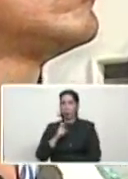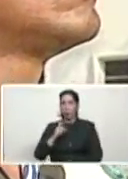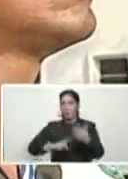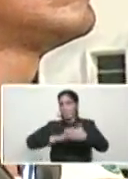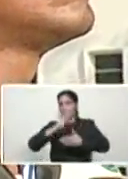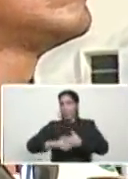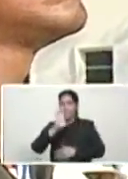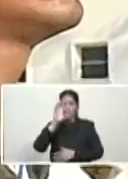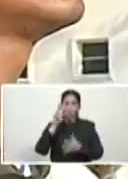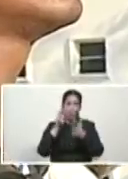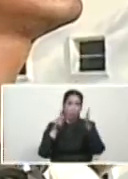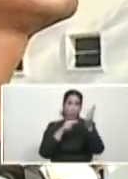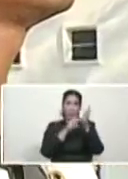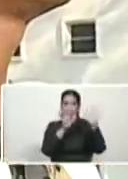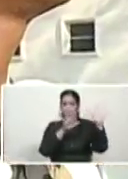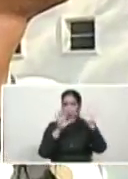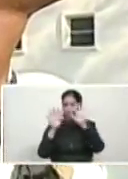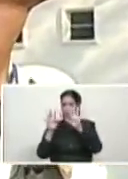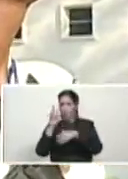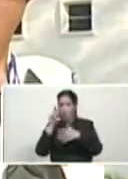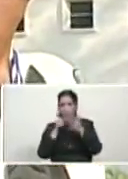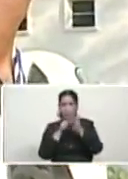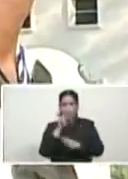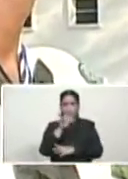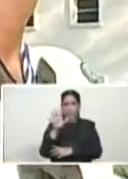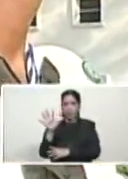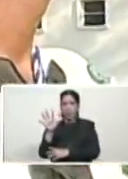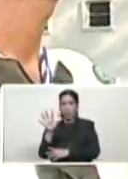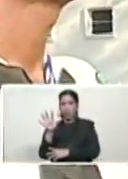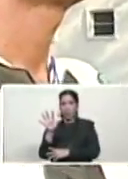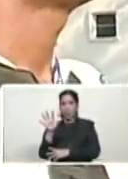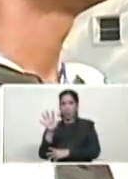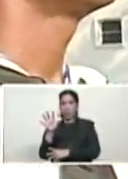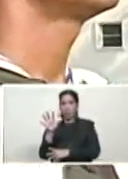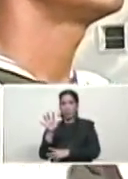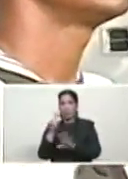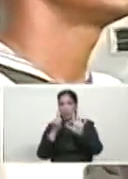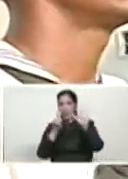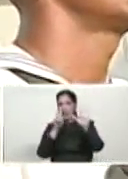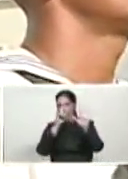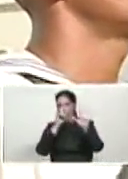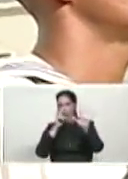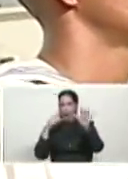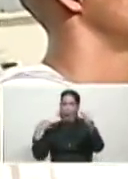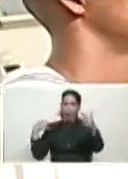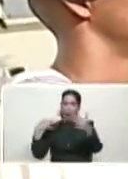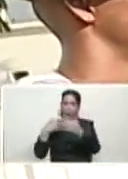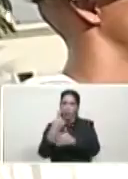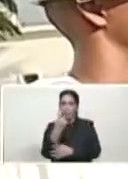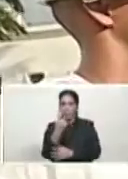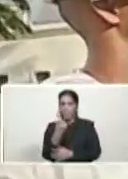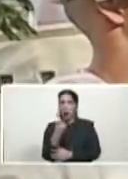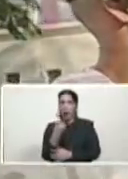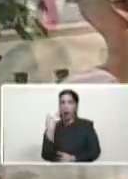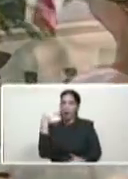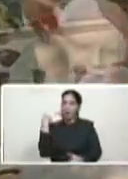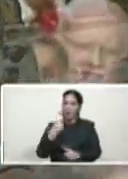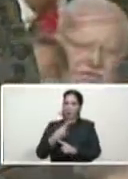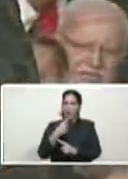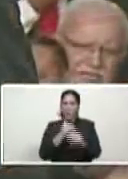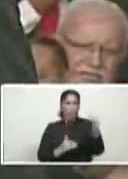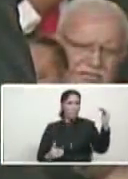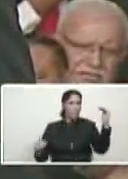Patria 2019-2025. En estos 6 años nosotros tenemos que incrementar el